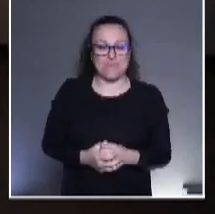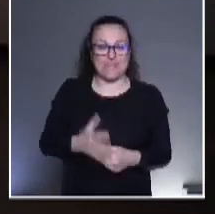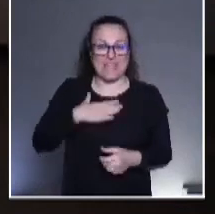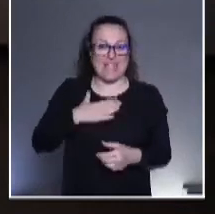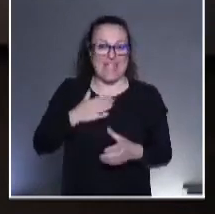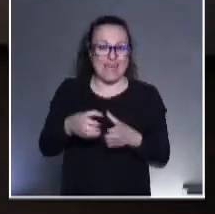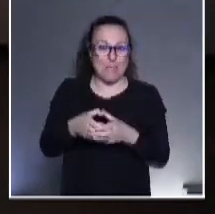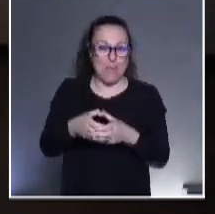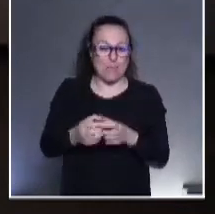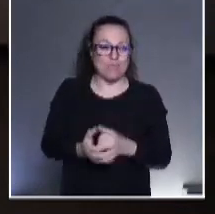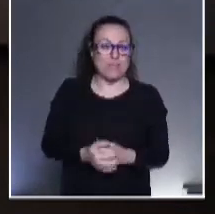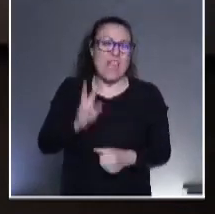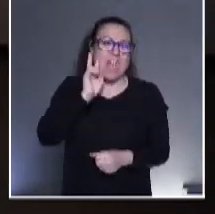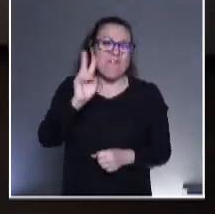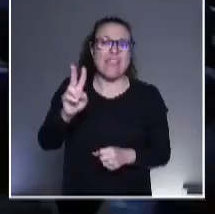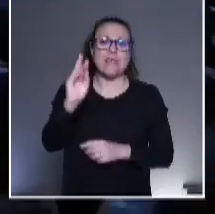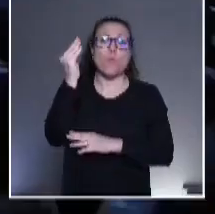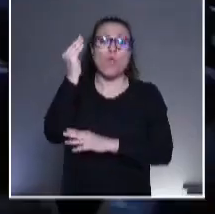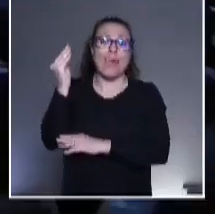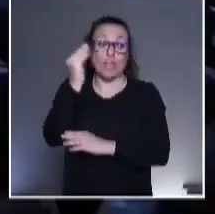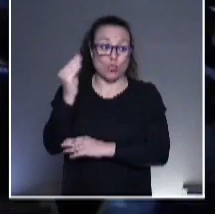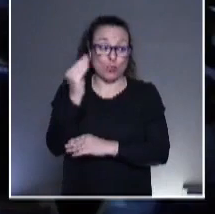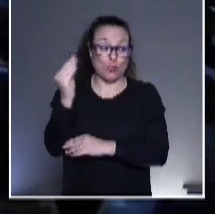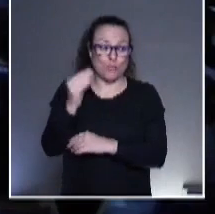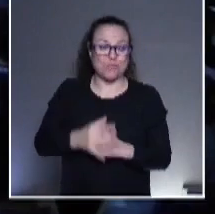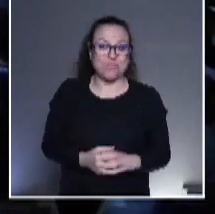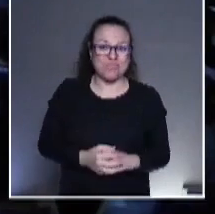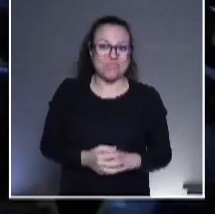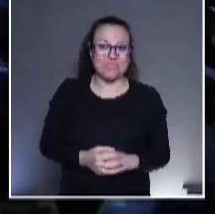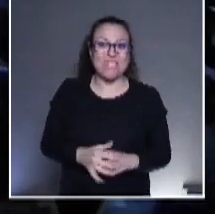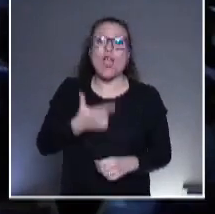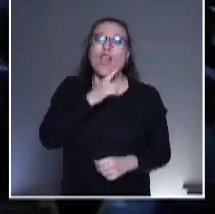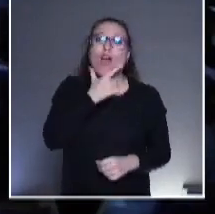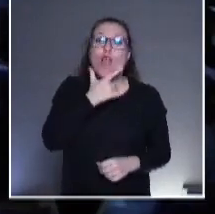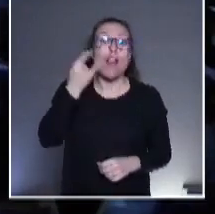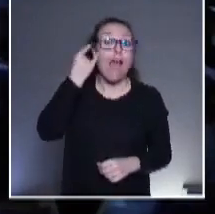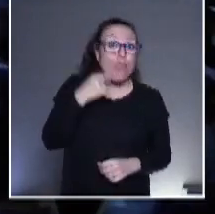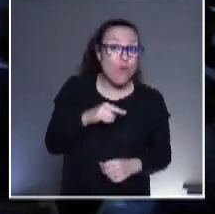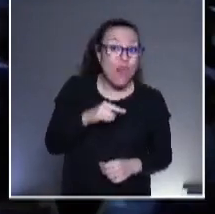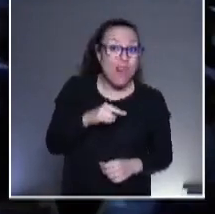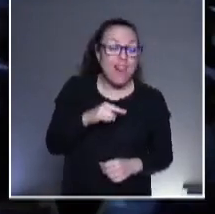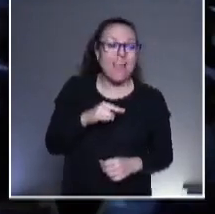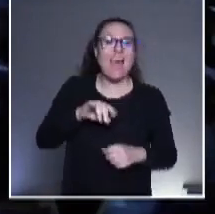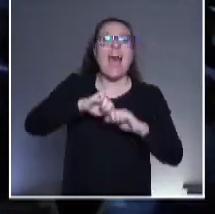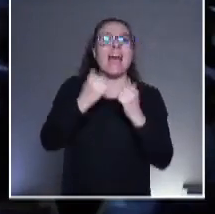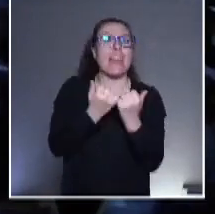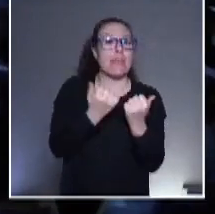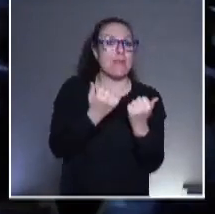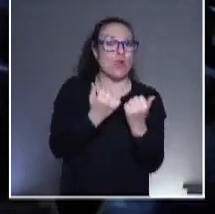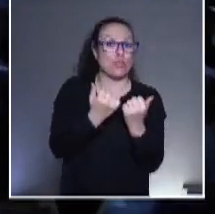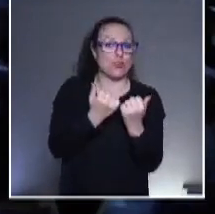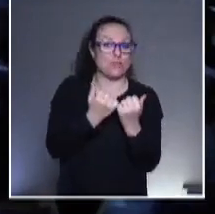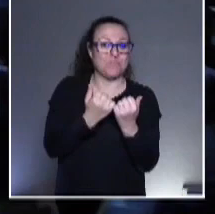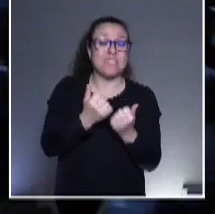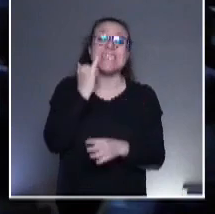nuestro equipo. Vais a ver una serie de muñequitos. A continuación, los muñequitos que están en color azul son académicos, pertenecen